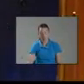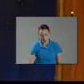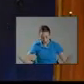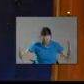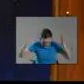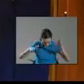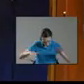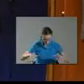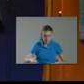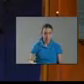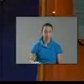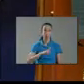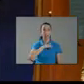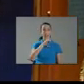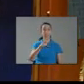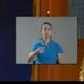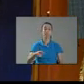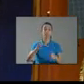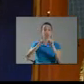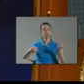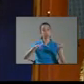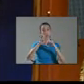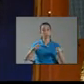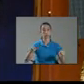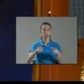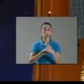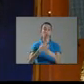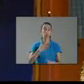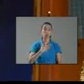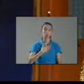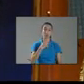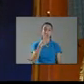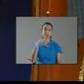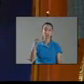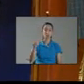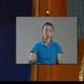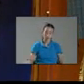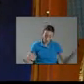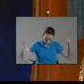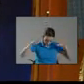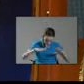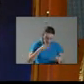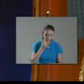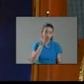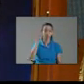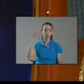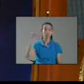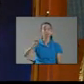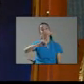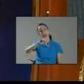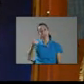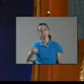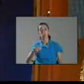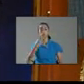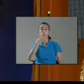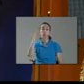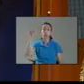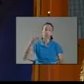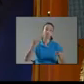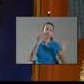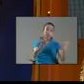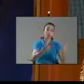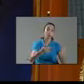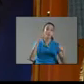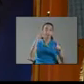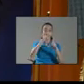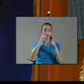y preséntese. Diga, mire, vengo, supe que están contratando gente. ¿Y cómo lo supo? Me lo dijo un